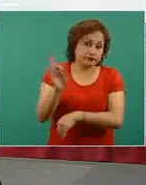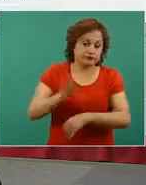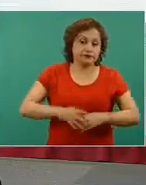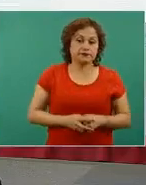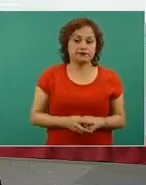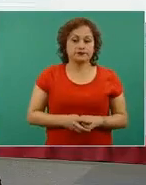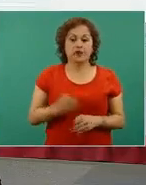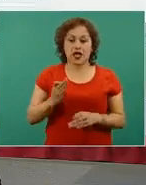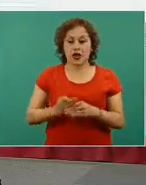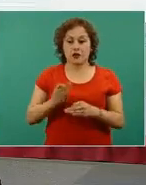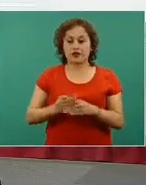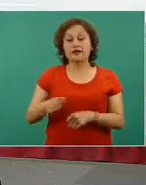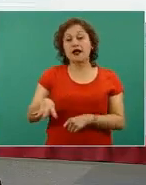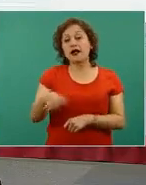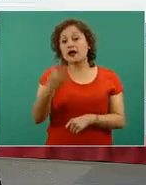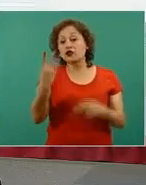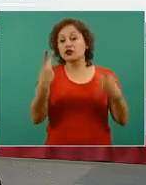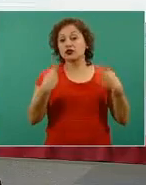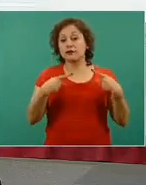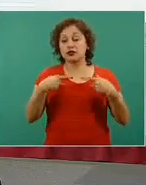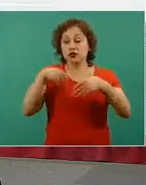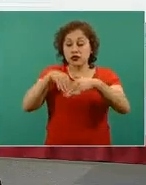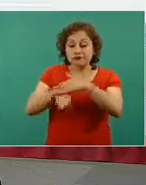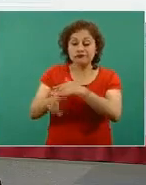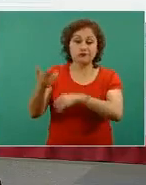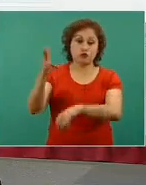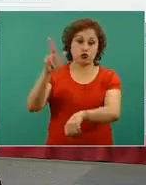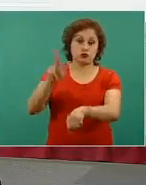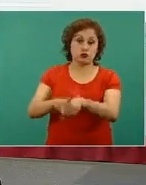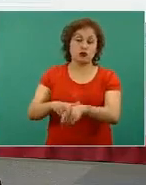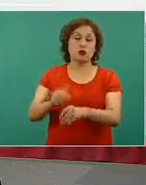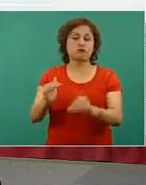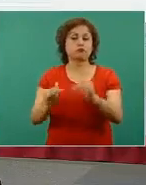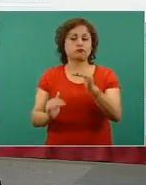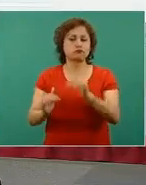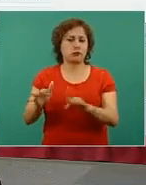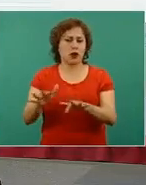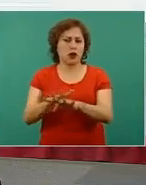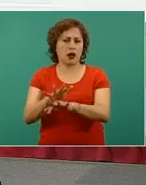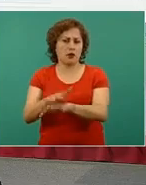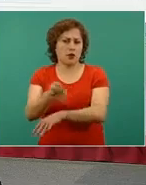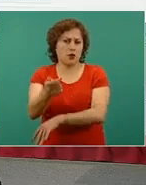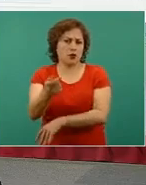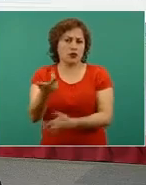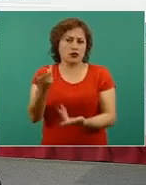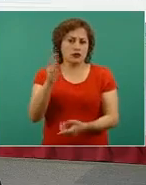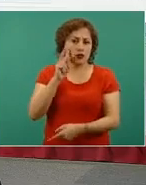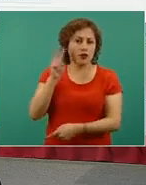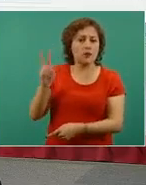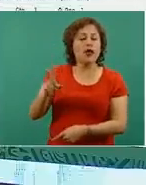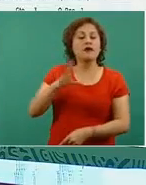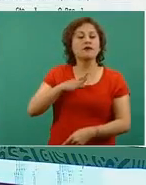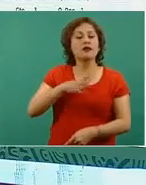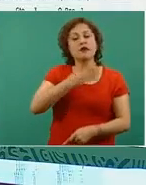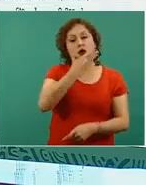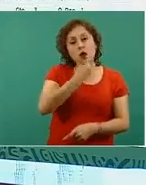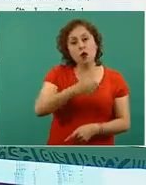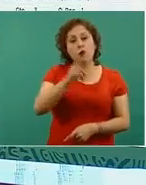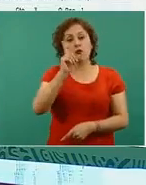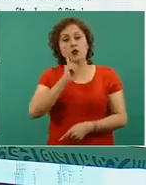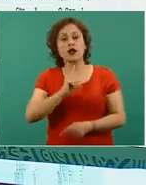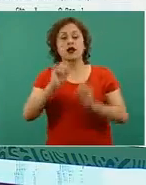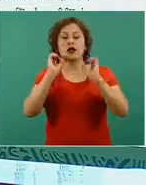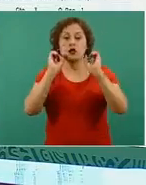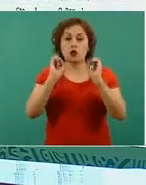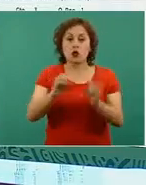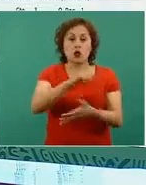momento 14 personas están hospitalizadas, ha variado poco la estadística respecto al lugar, sexo y también cuáles son las vacunas